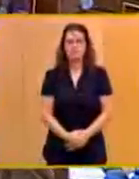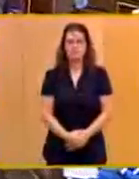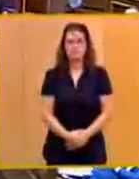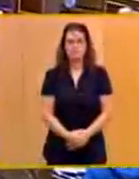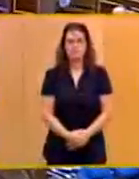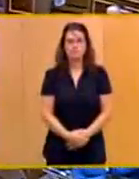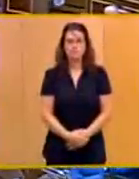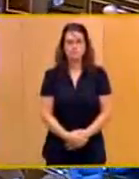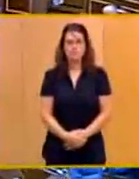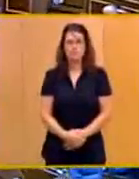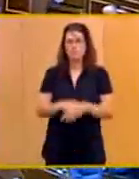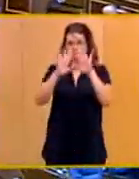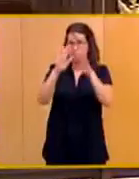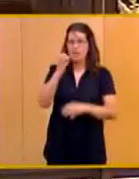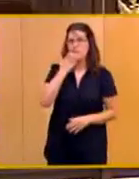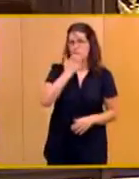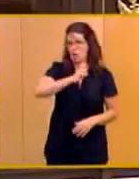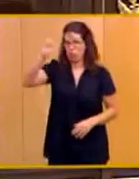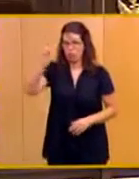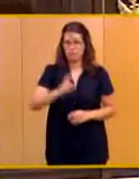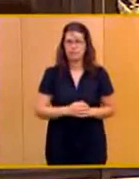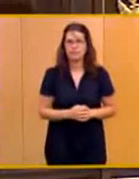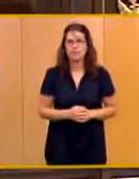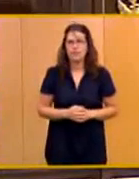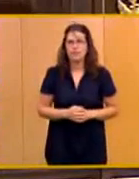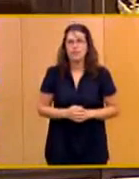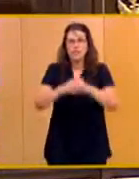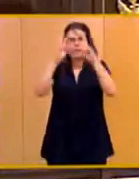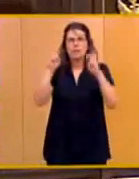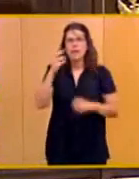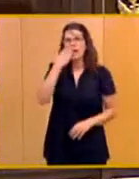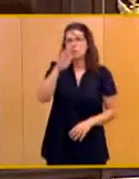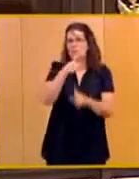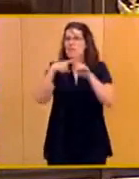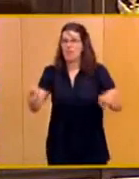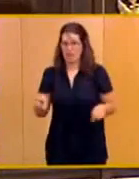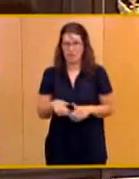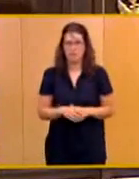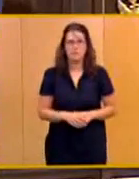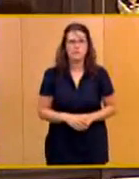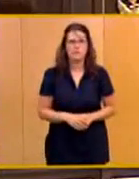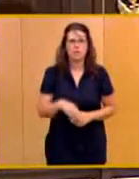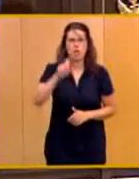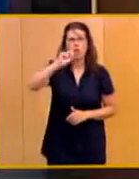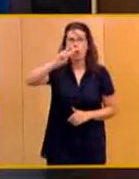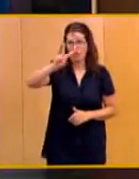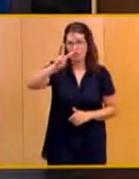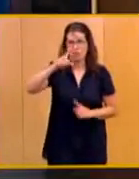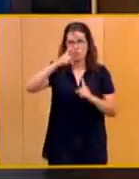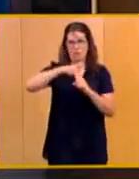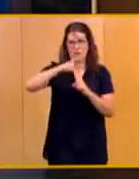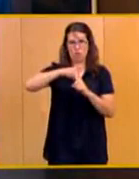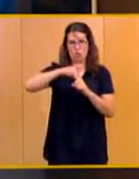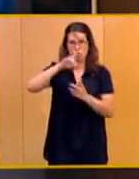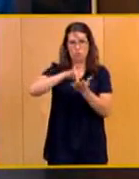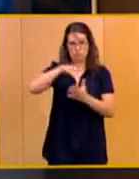Le voy a dar otro ejemplo de la diferencia de actitud. El 12 de mayo, cuando se votó el decreto